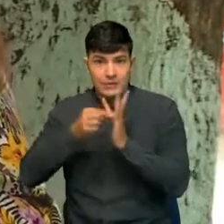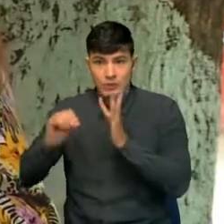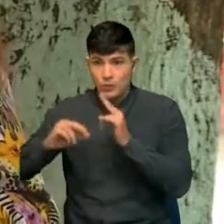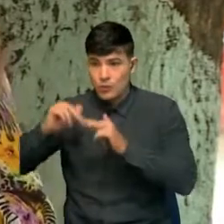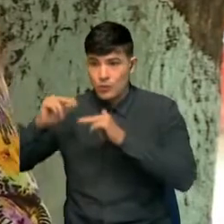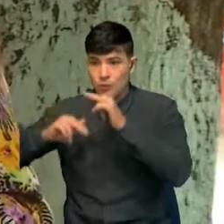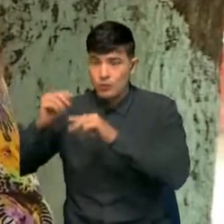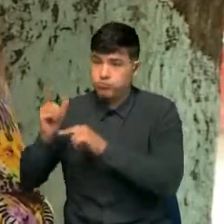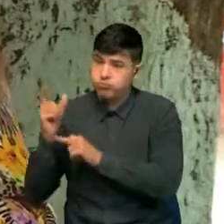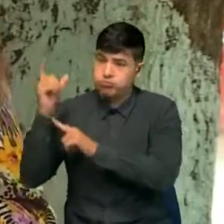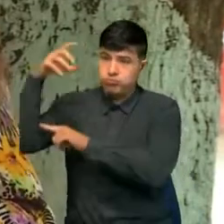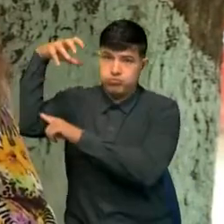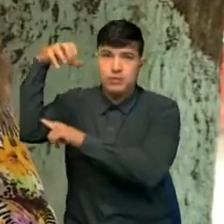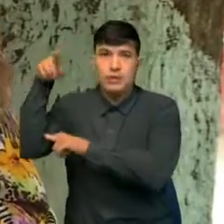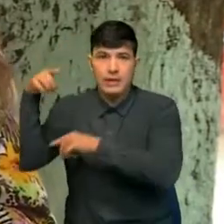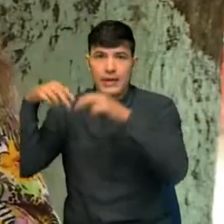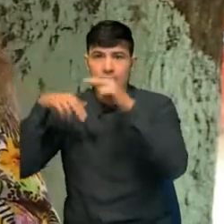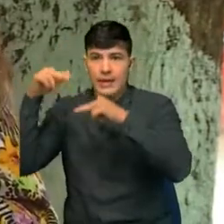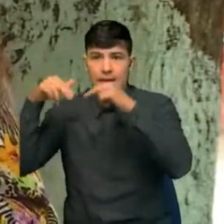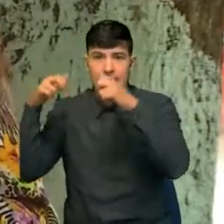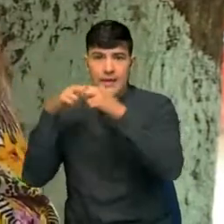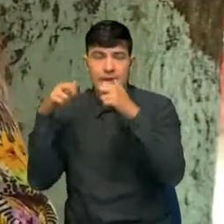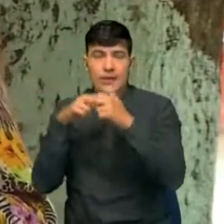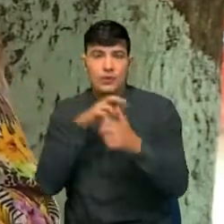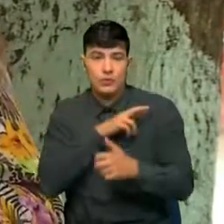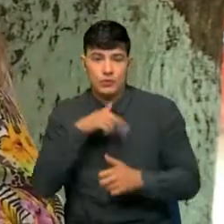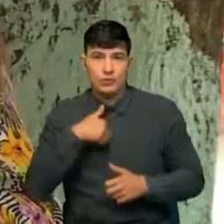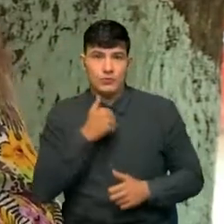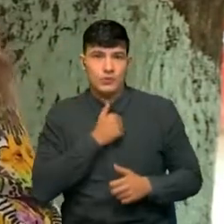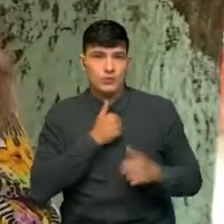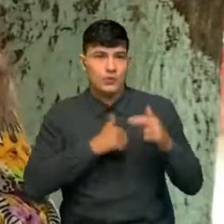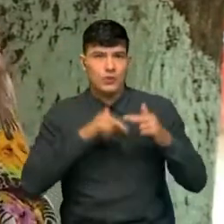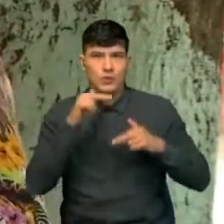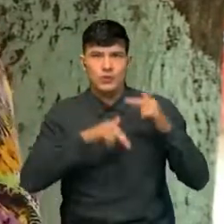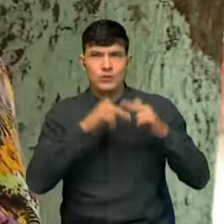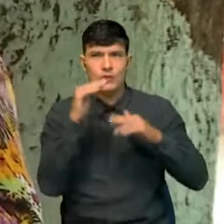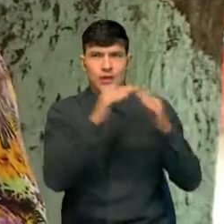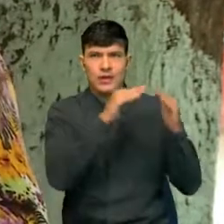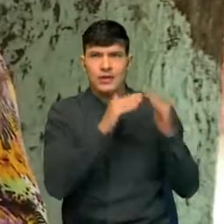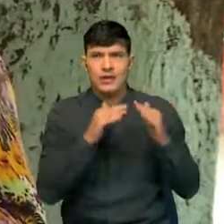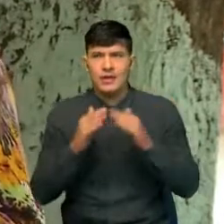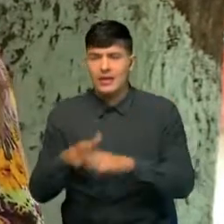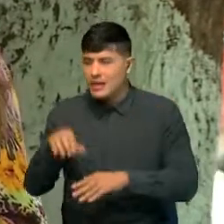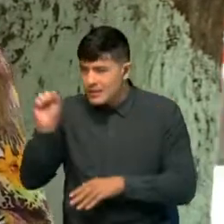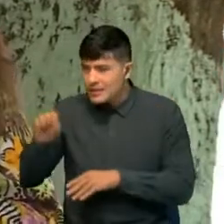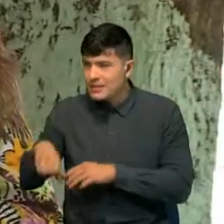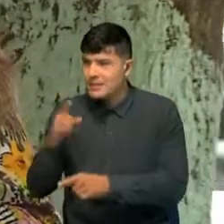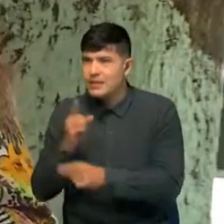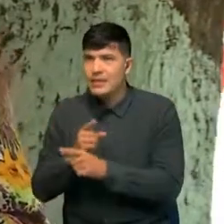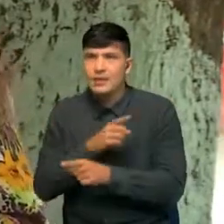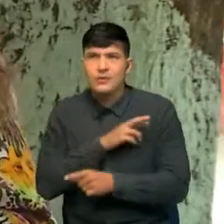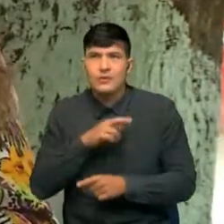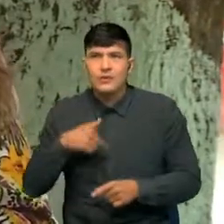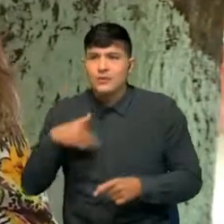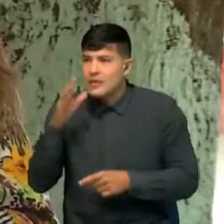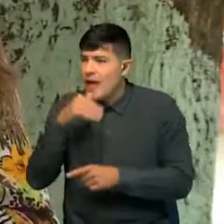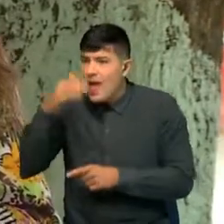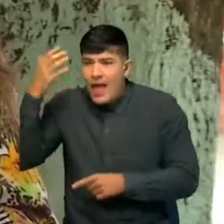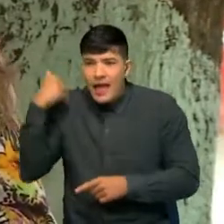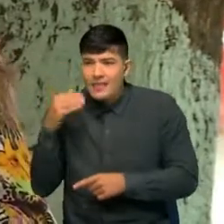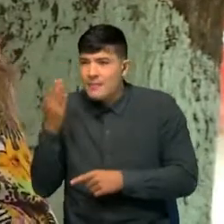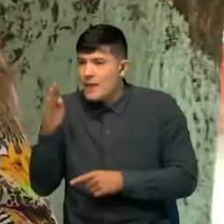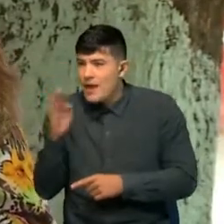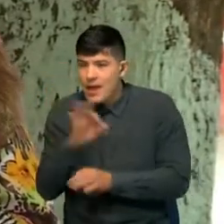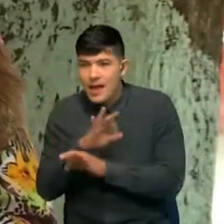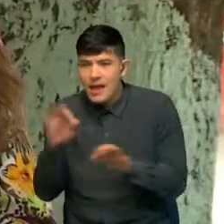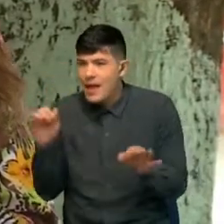ir a la cancha donde hacían los bloques, porque nosotros mismos construíamos los bloques, entonces toca ir a utilizar el baño de la bloquera porque no teníamos inodoro ni agua. Y así